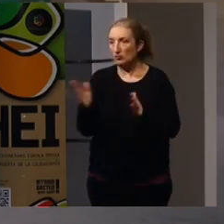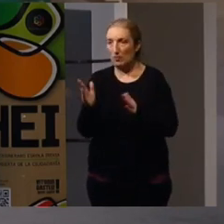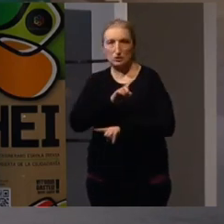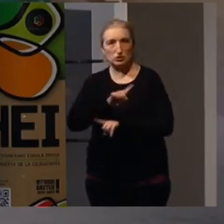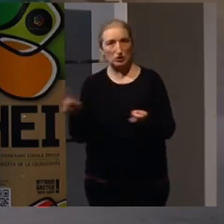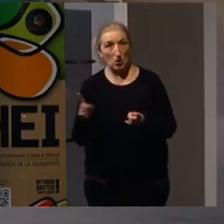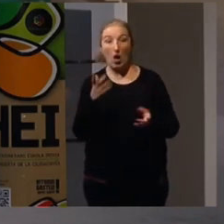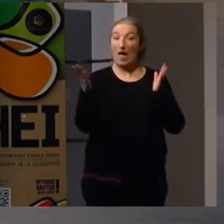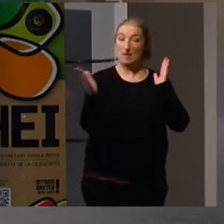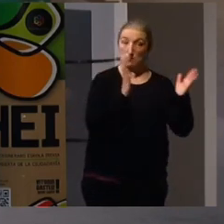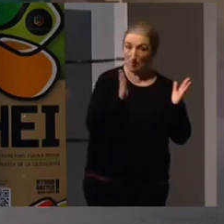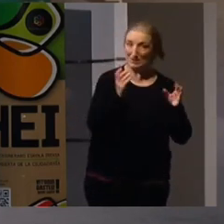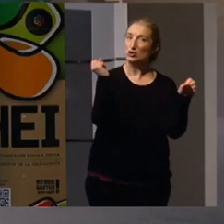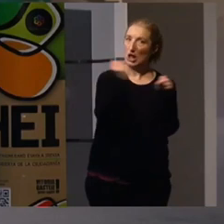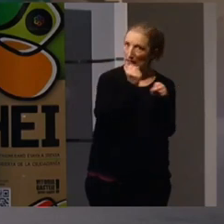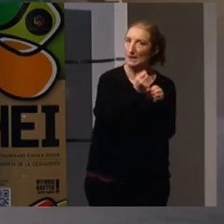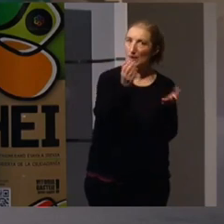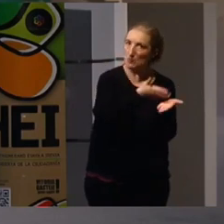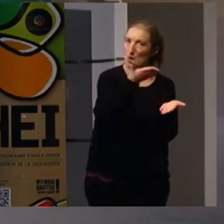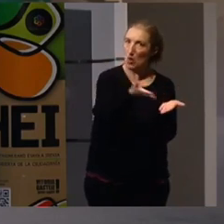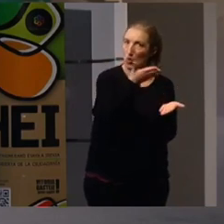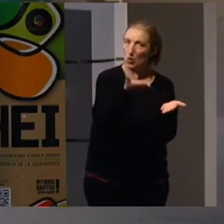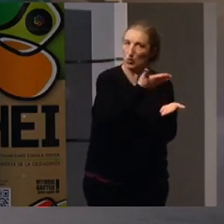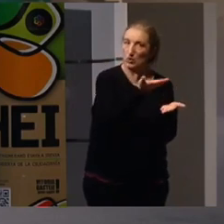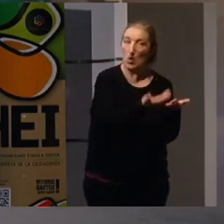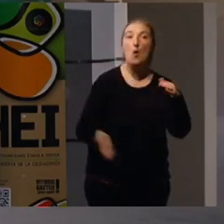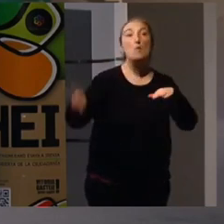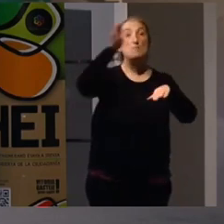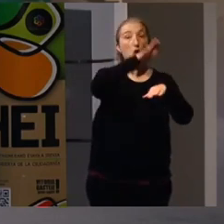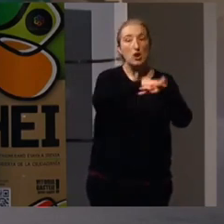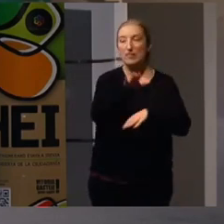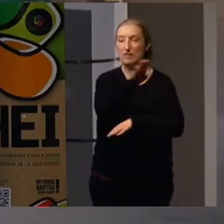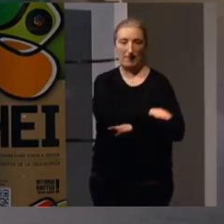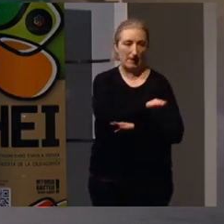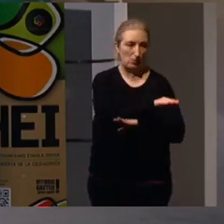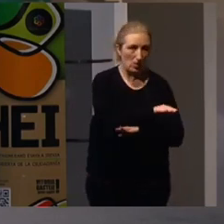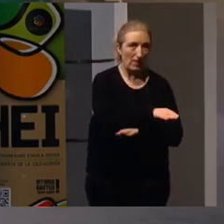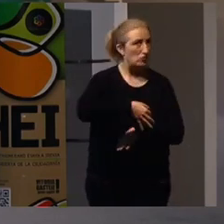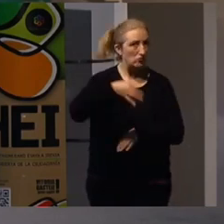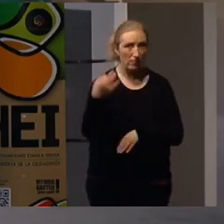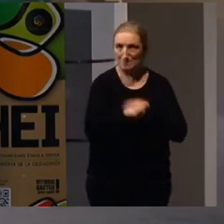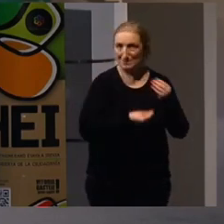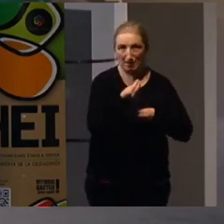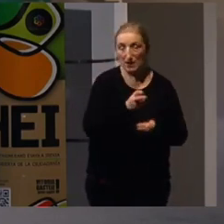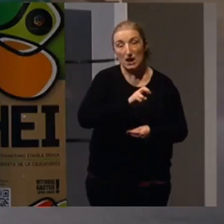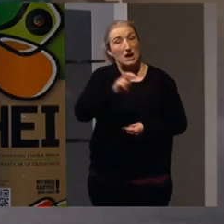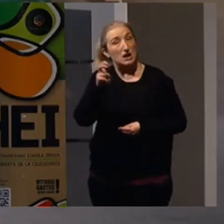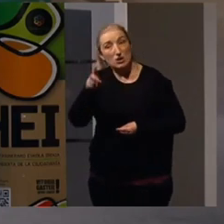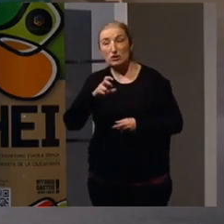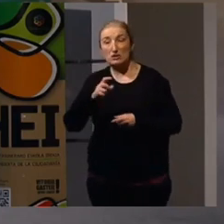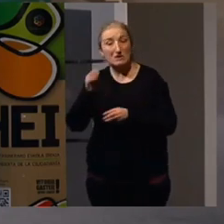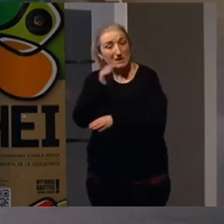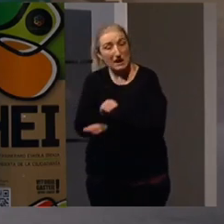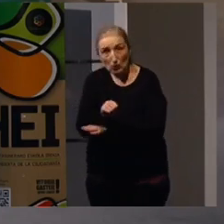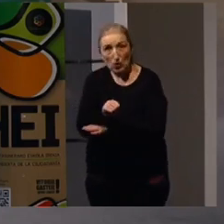que no. Hay momentos en los que el trabajo productivo puede estar por encima del trabajo de cuidados que hay que hacer sí o sí, y hay otras veces que el trabajo